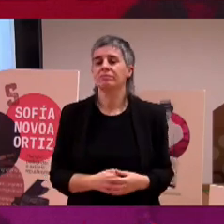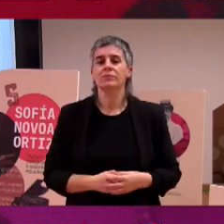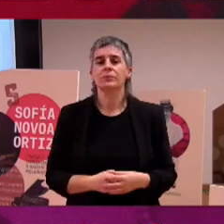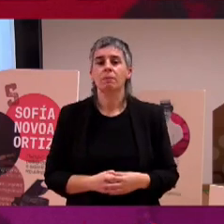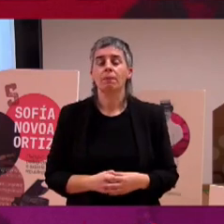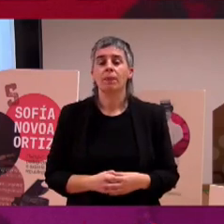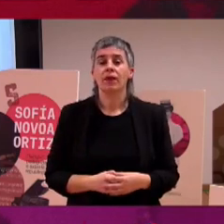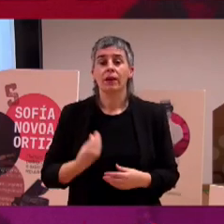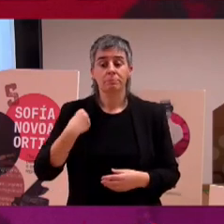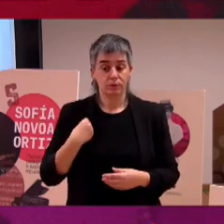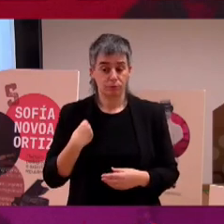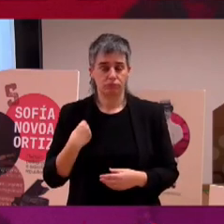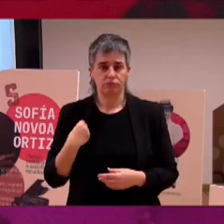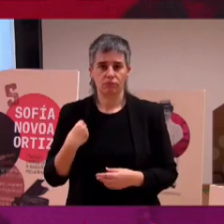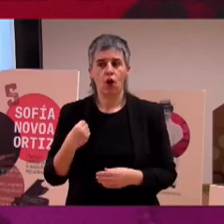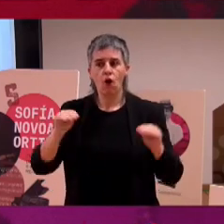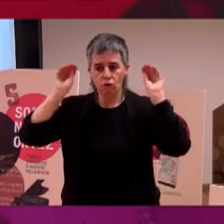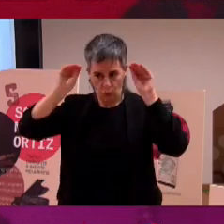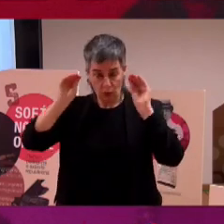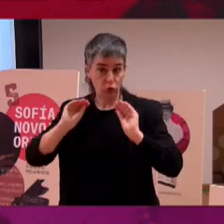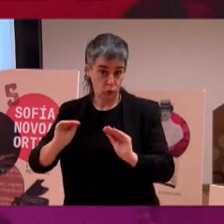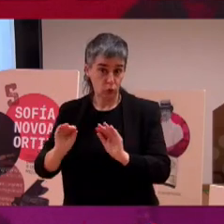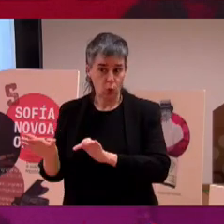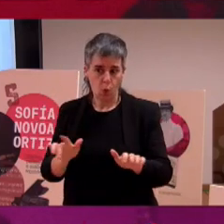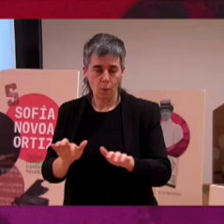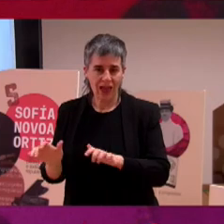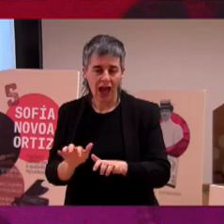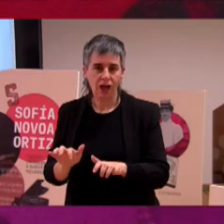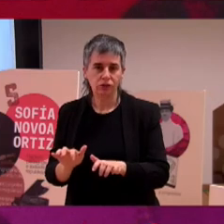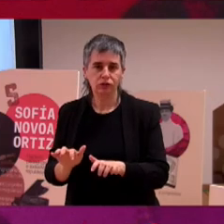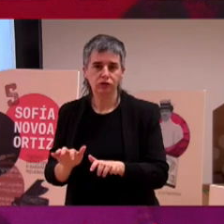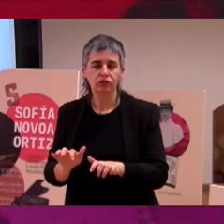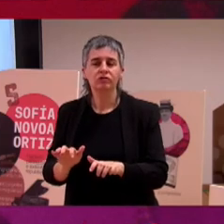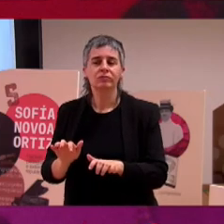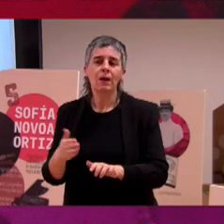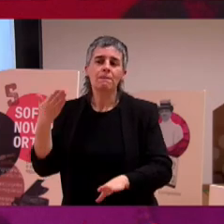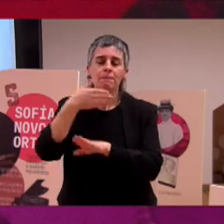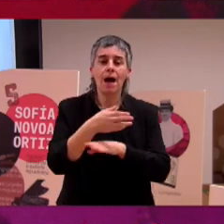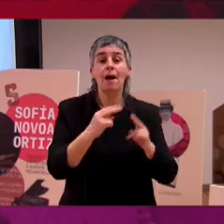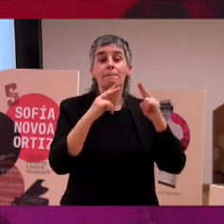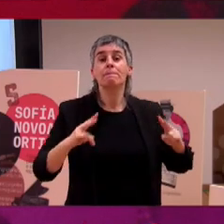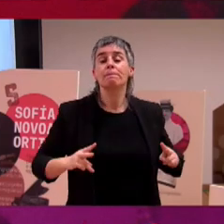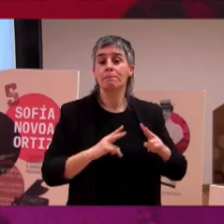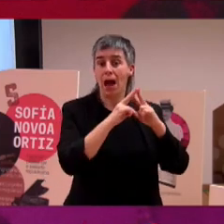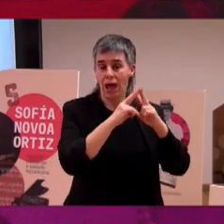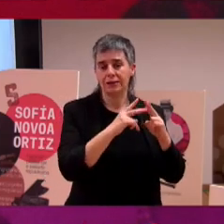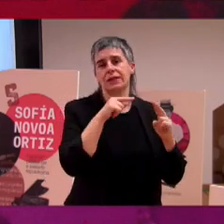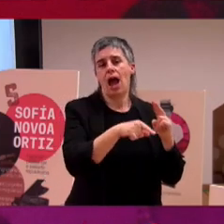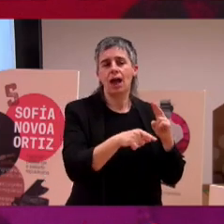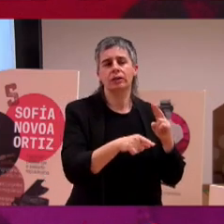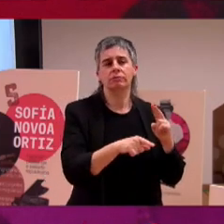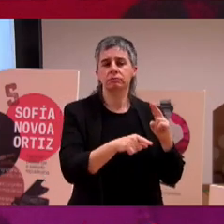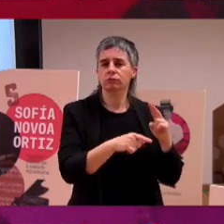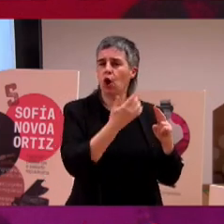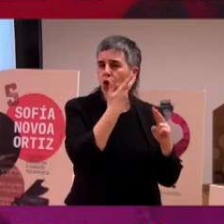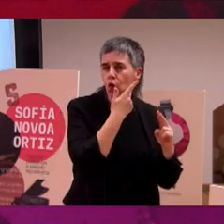só se atopa satisfeita coa súa formación pianística cando coñece en París un método de aprendizaxe que engloba todo o feito musical, non que